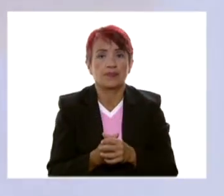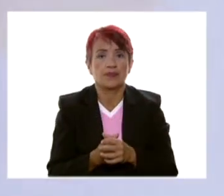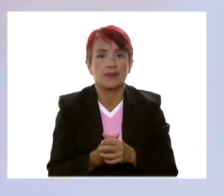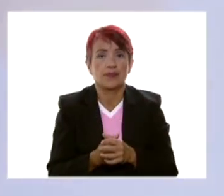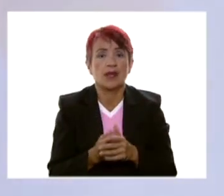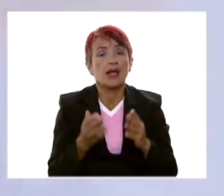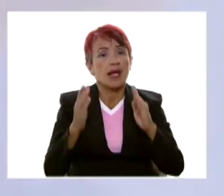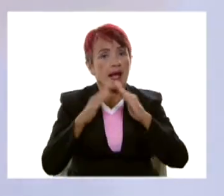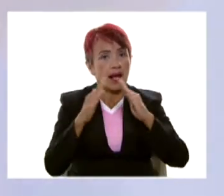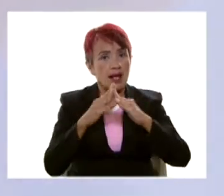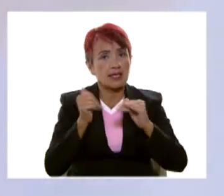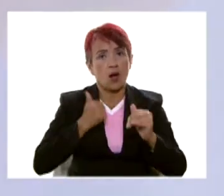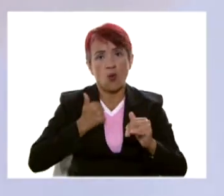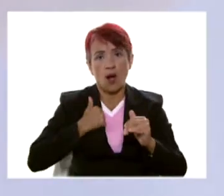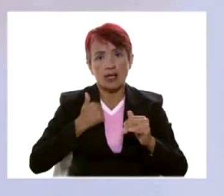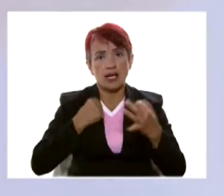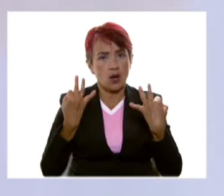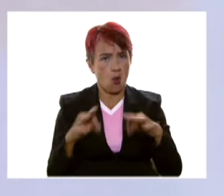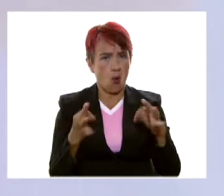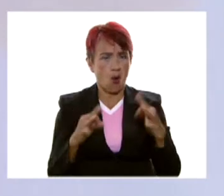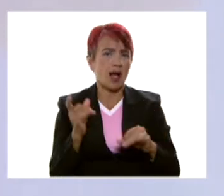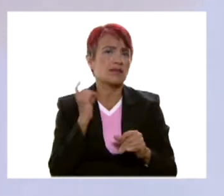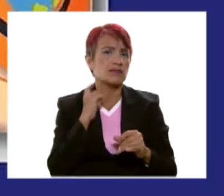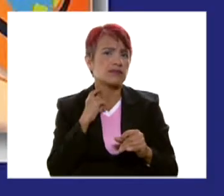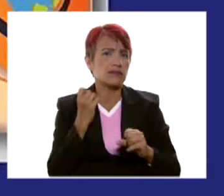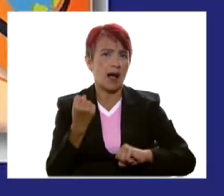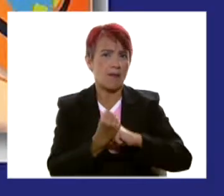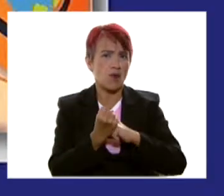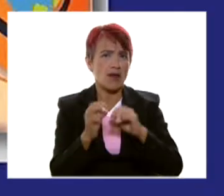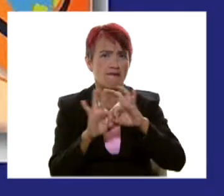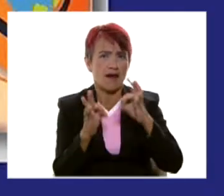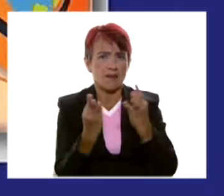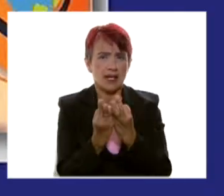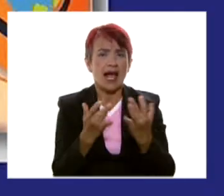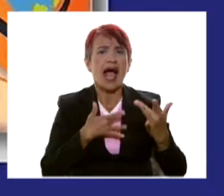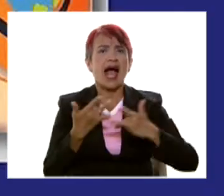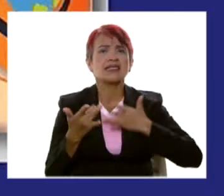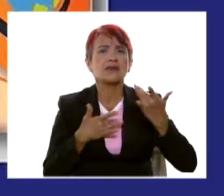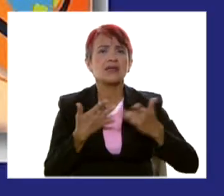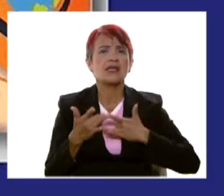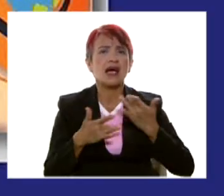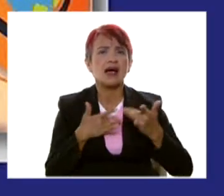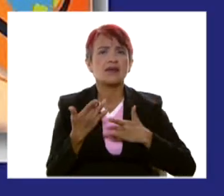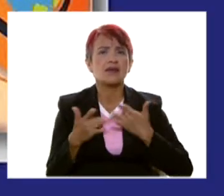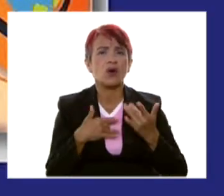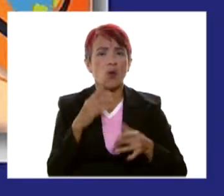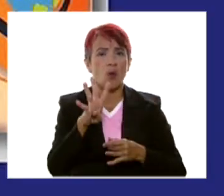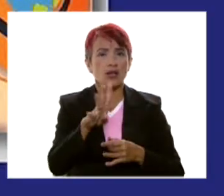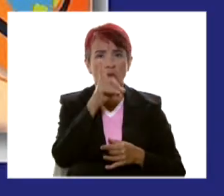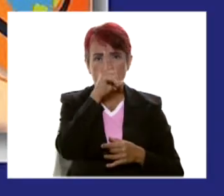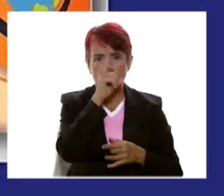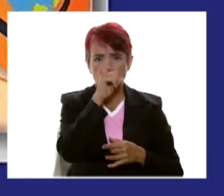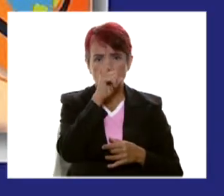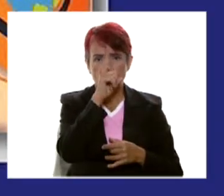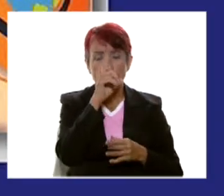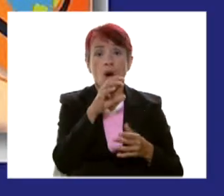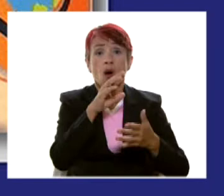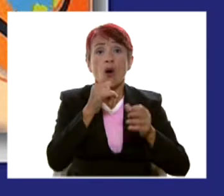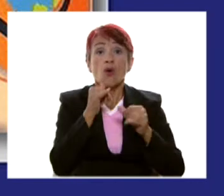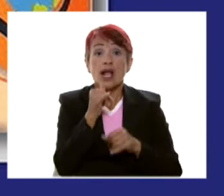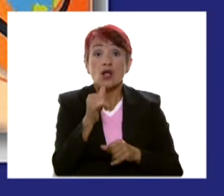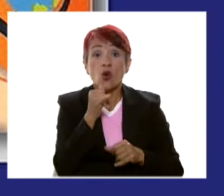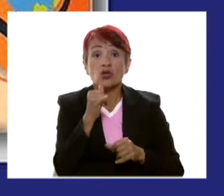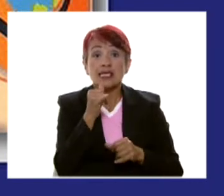Pendiente allá en casa, cualquier material de reciclaje, conjuntamente con la familia, ¿qué actividades vamos a realizar? Las siguientes. Cuarto año. Redacta una noticia sobre